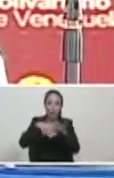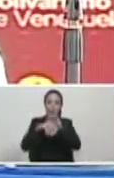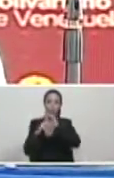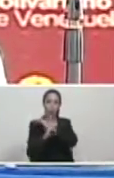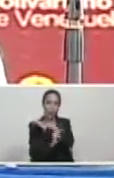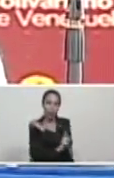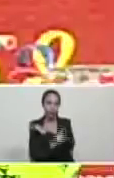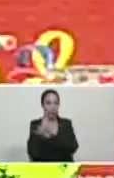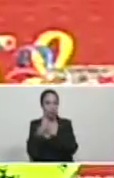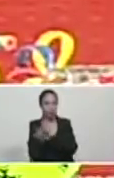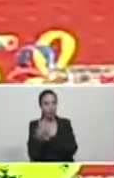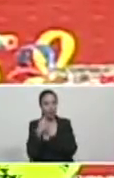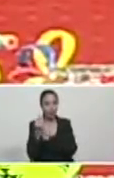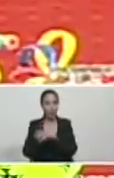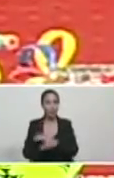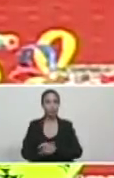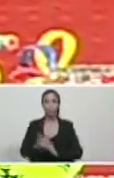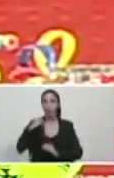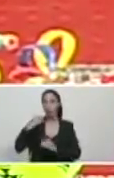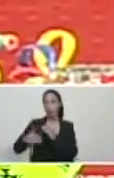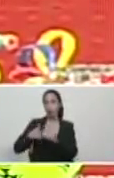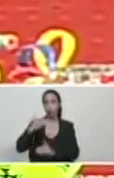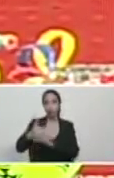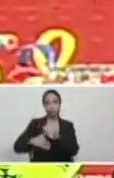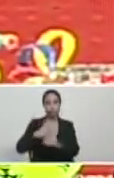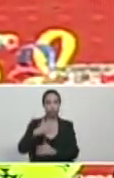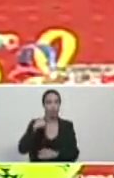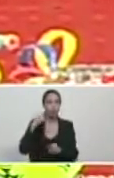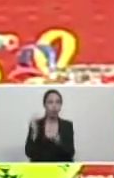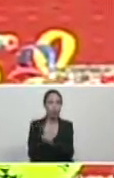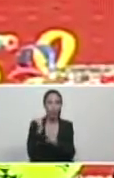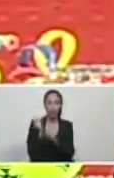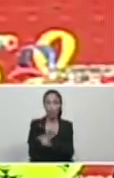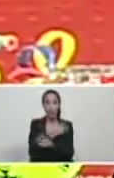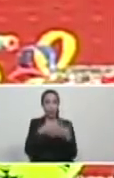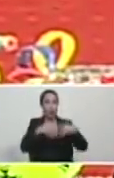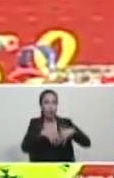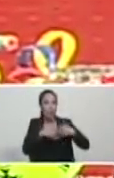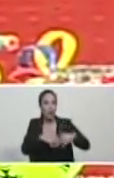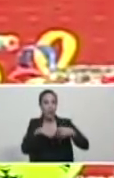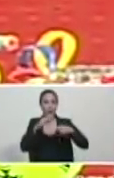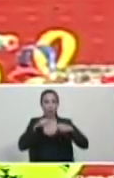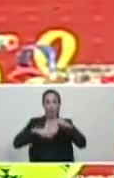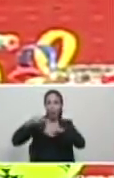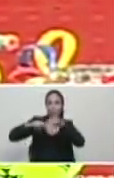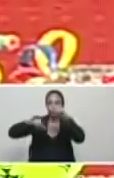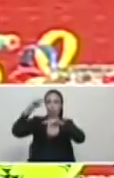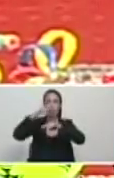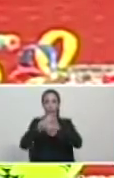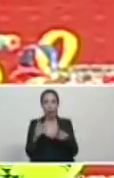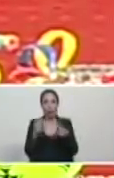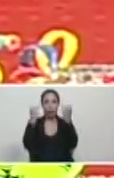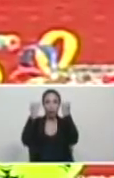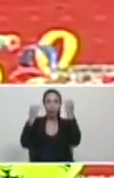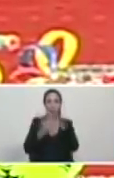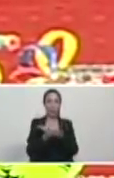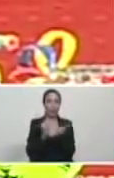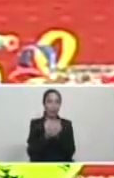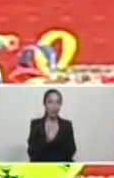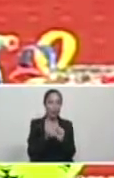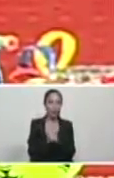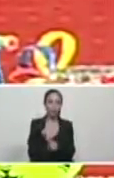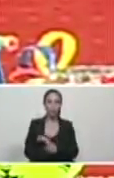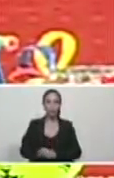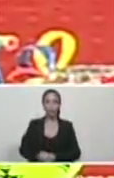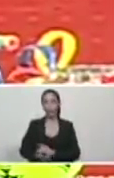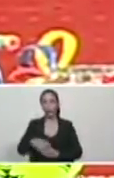Bueno, vamos adelante con el conglomerado industrial y artesanal por la paz y la vida, para el deporte,